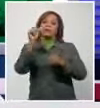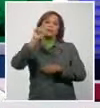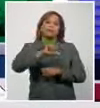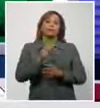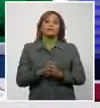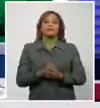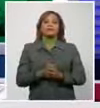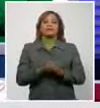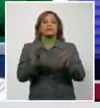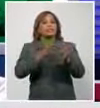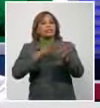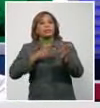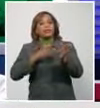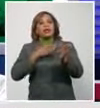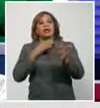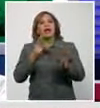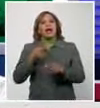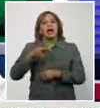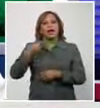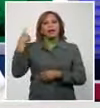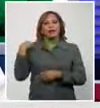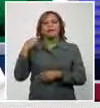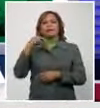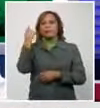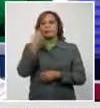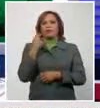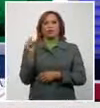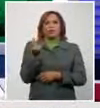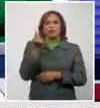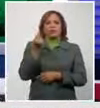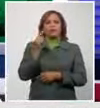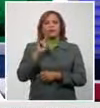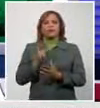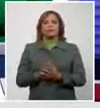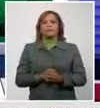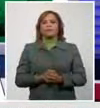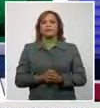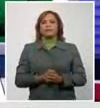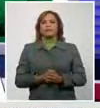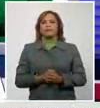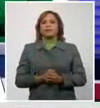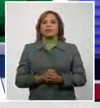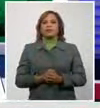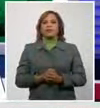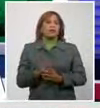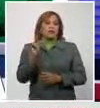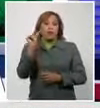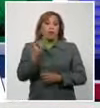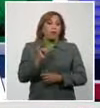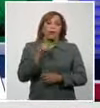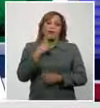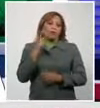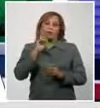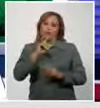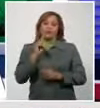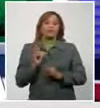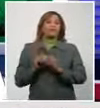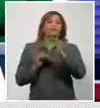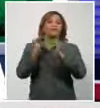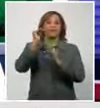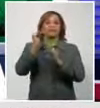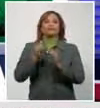me decía ayer uno también, y no son pocos, Durán, que es lo que más llama la atención.